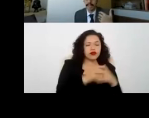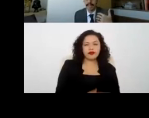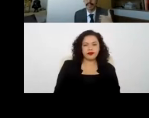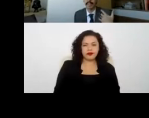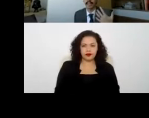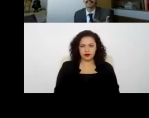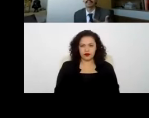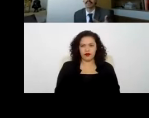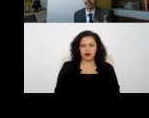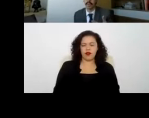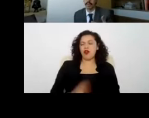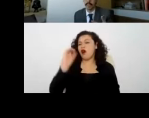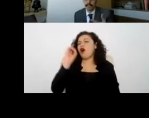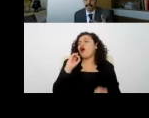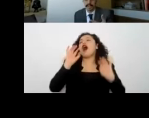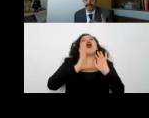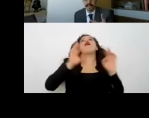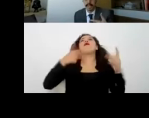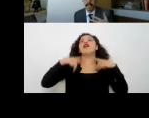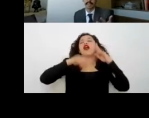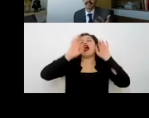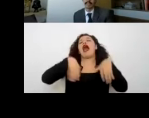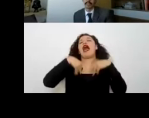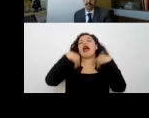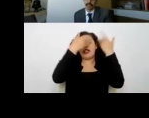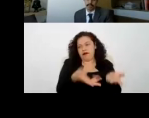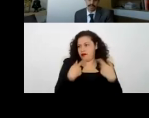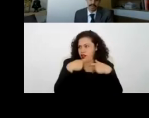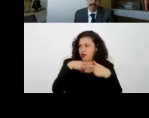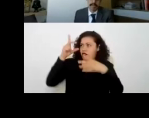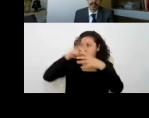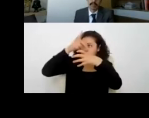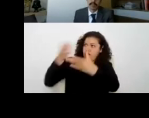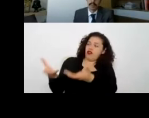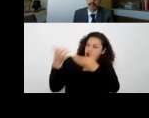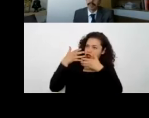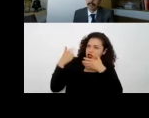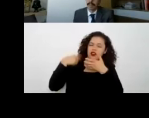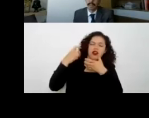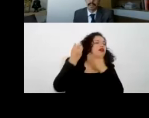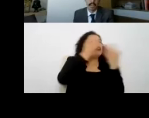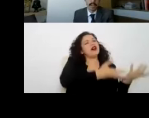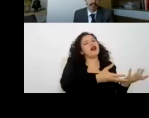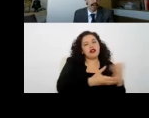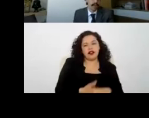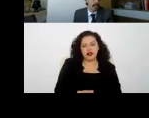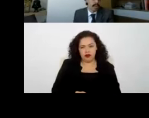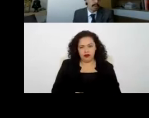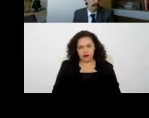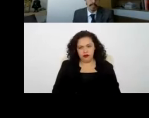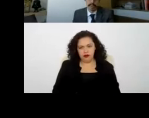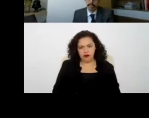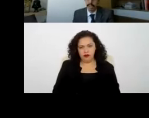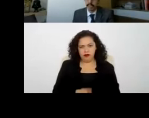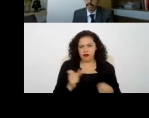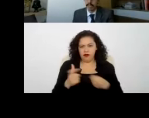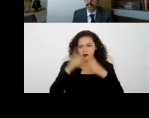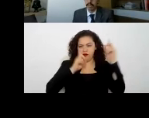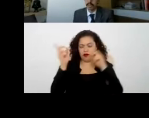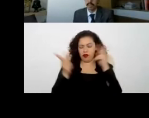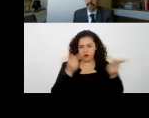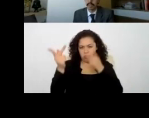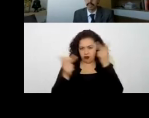alguien que esté detrás de una persona física que hace esas donaciones. ¿Hasta aquí alguna duda o alguna pregunta?